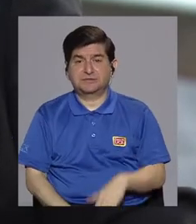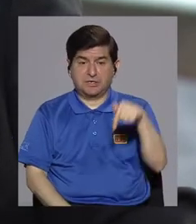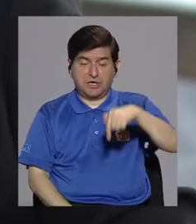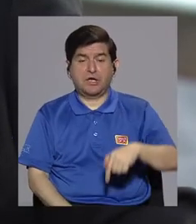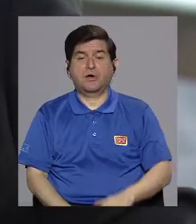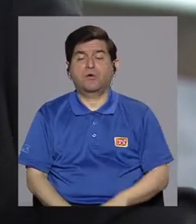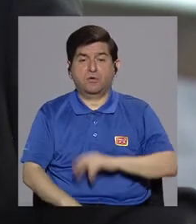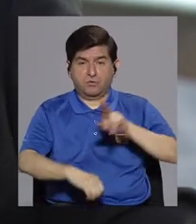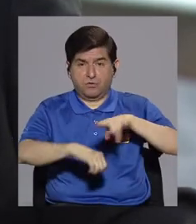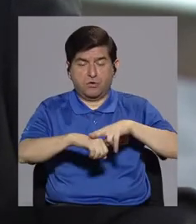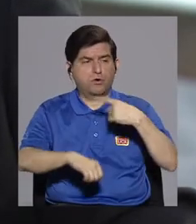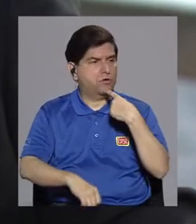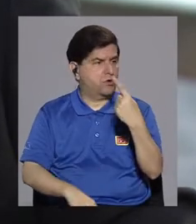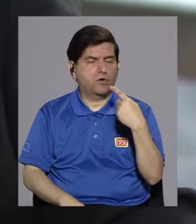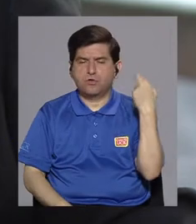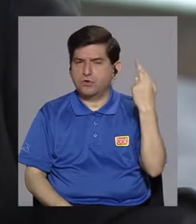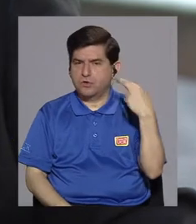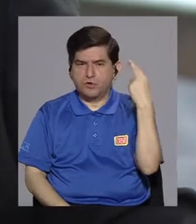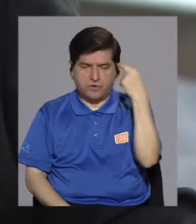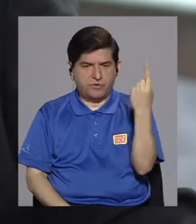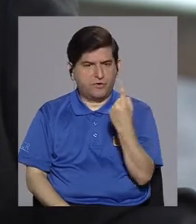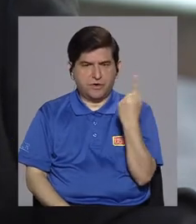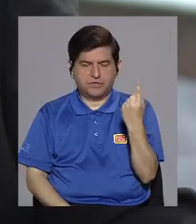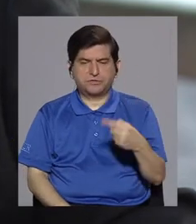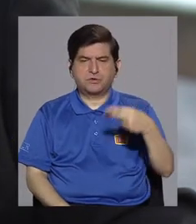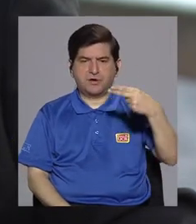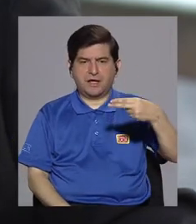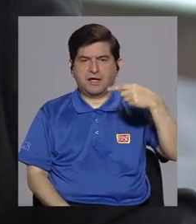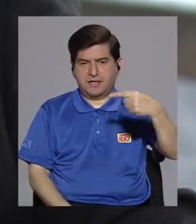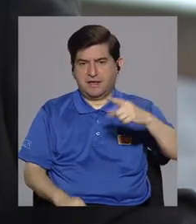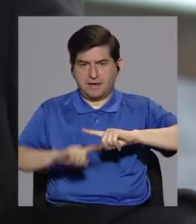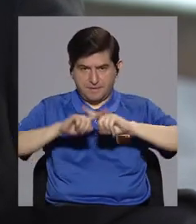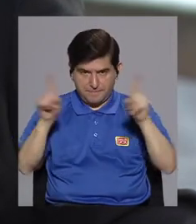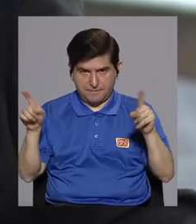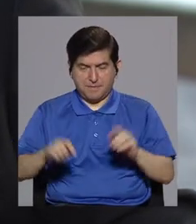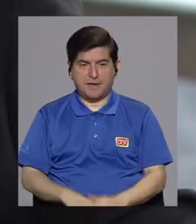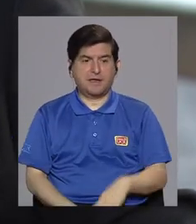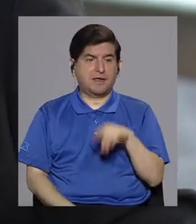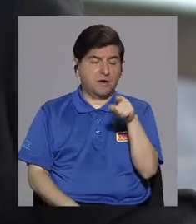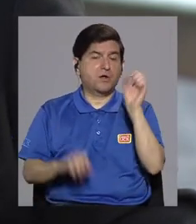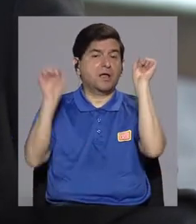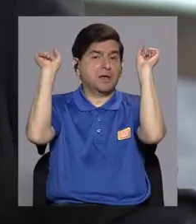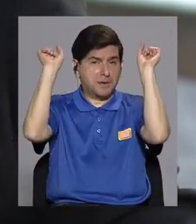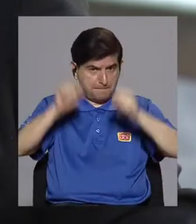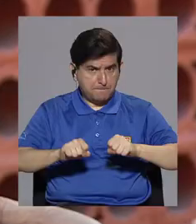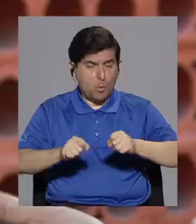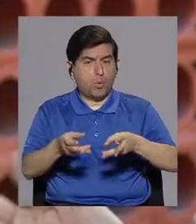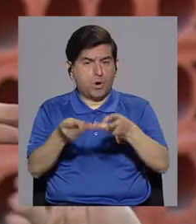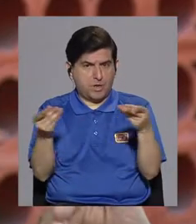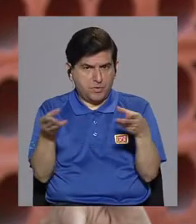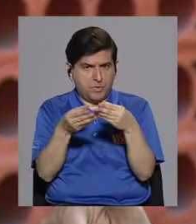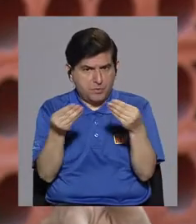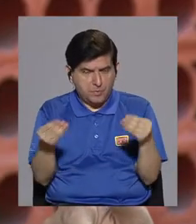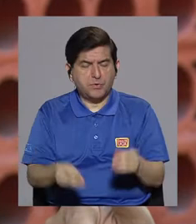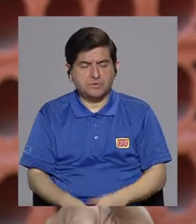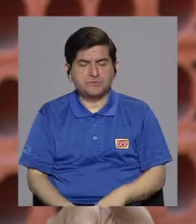estoy diciendo que la única causa sea el mercurio, pero el mercurio es una de los tóxicos que hay que tomar